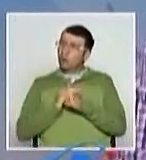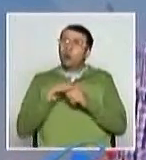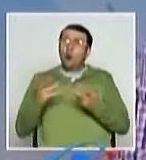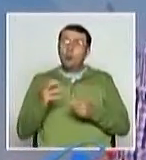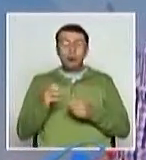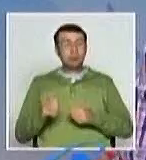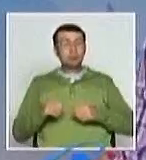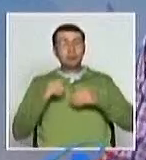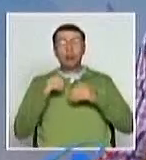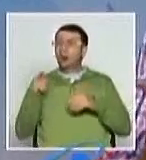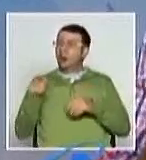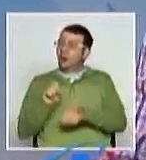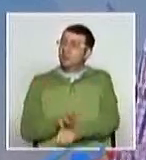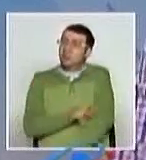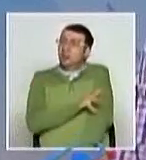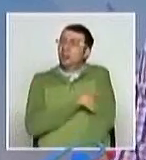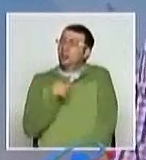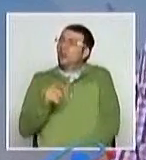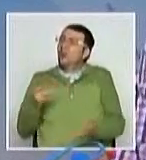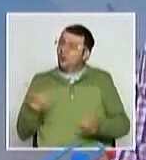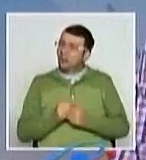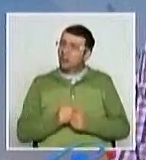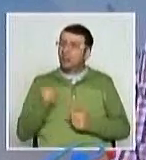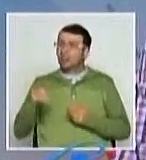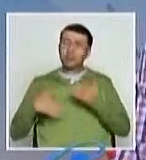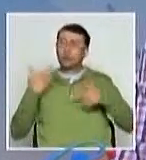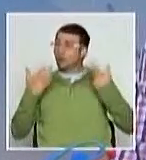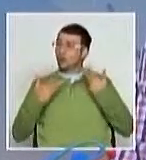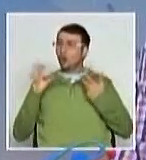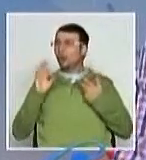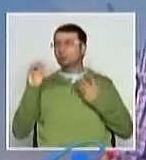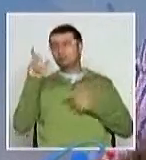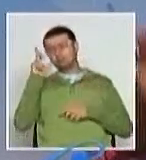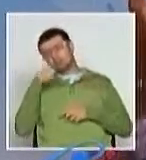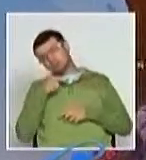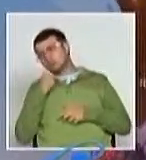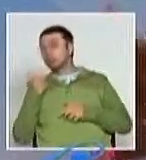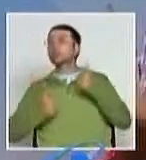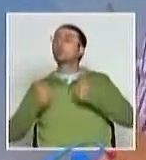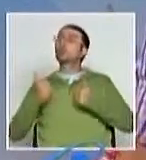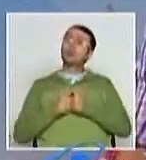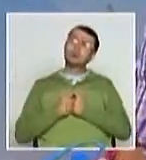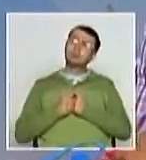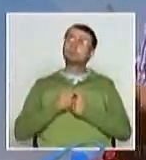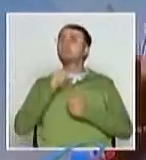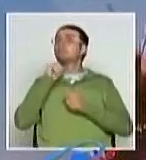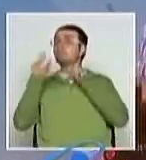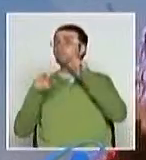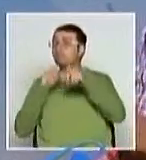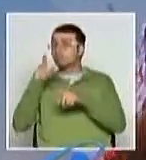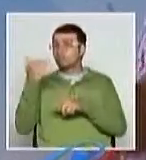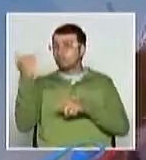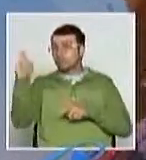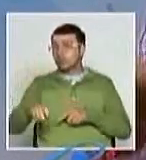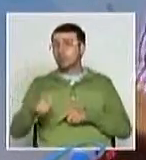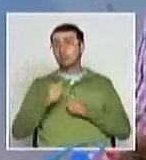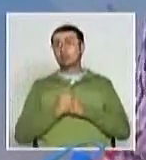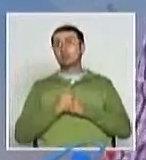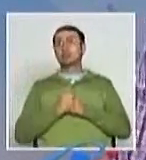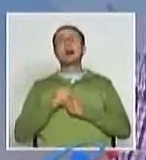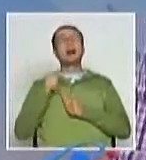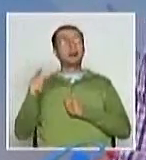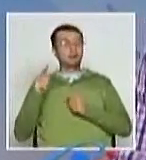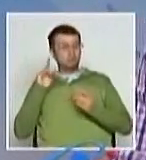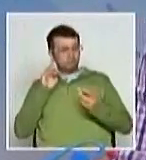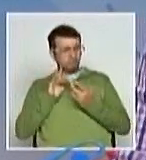ánimo Cómo es su alegría o su tristeza cuando eso realmente vibra con el